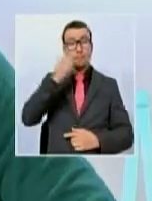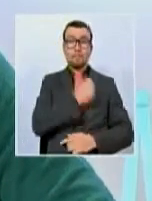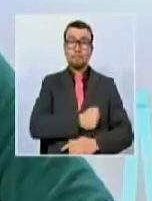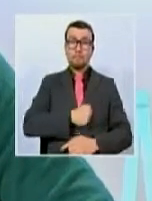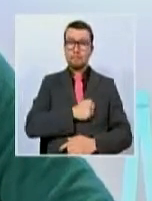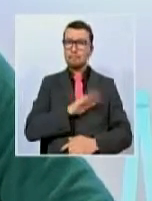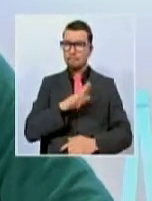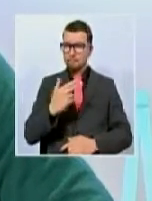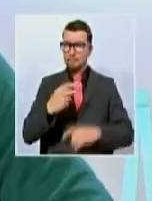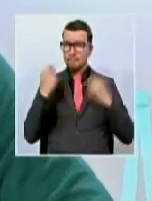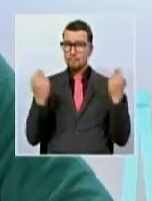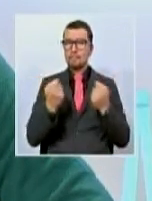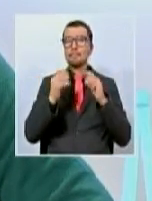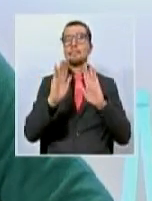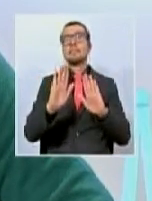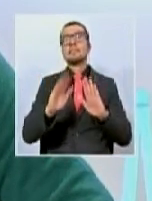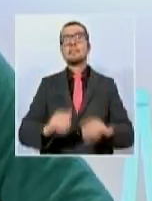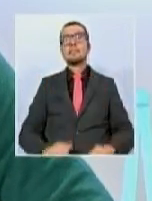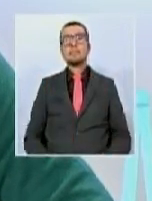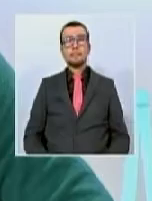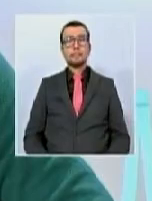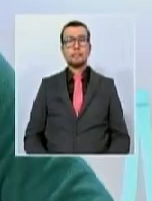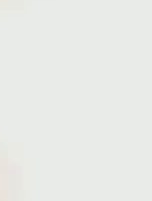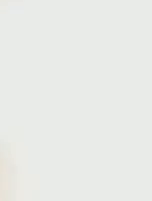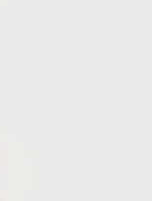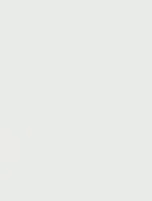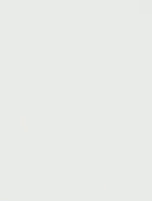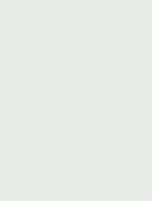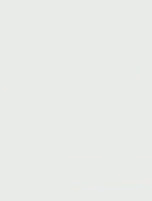Vamos a este corte de comerciales.